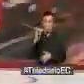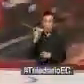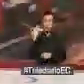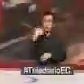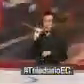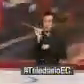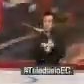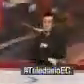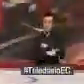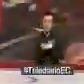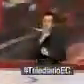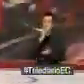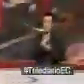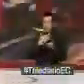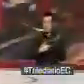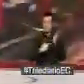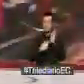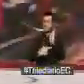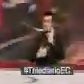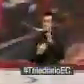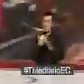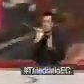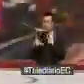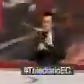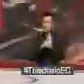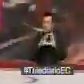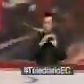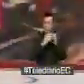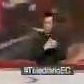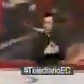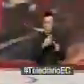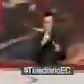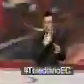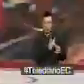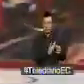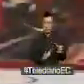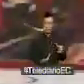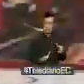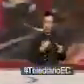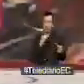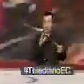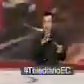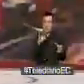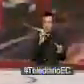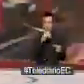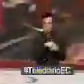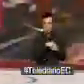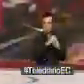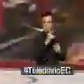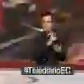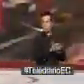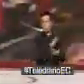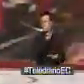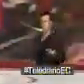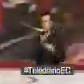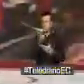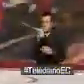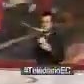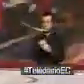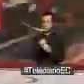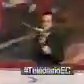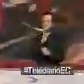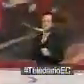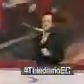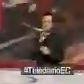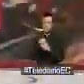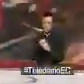sanciones impuestas por el control de la pesca ilegal. Una comitiva dirigida por el segundo mandatario Otto Sonnenhausner visitará Bruselas en los próximos días